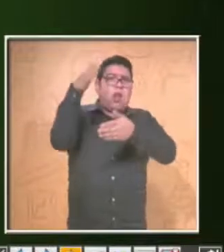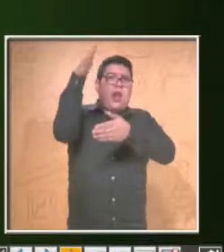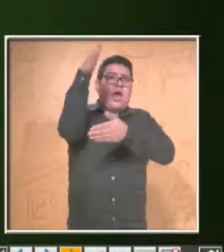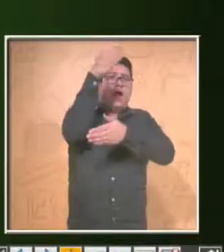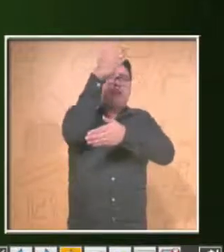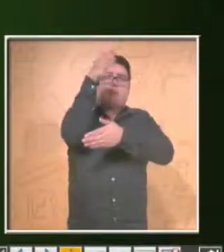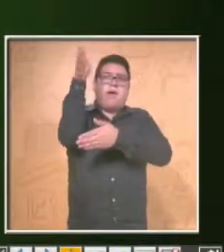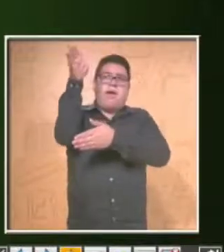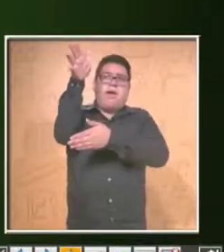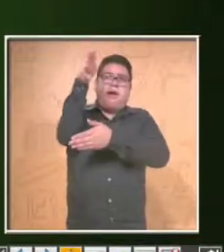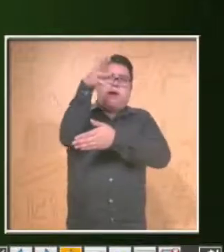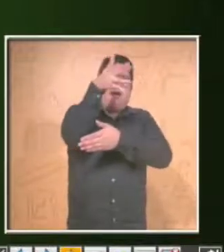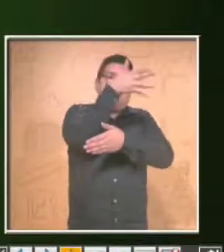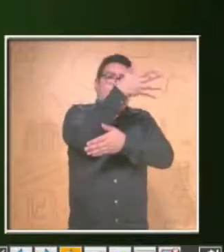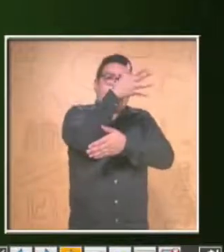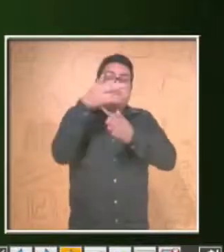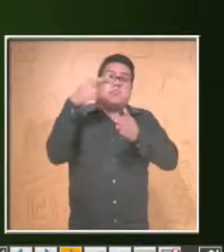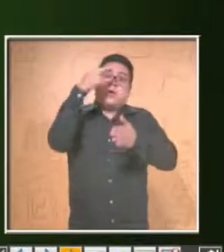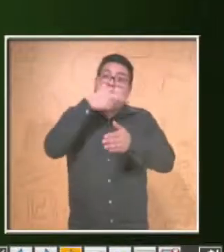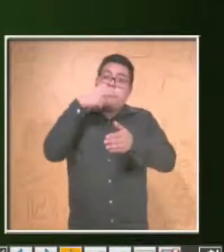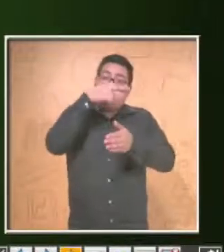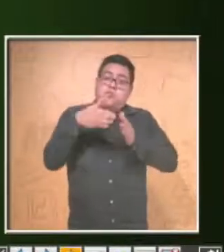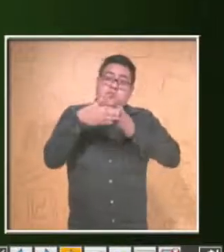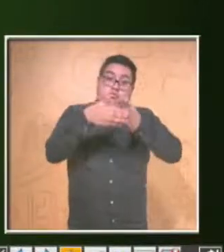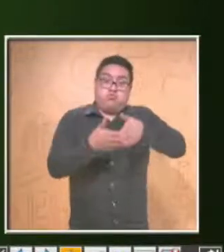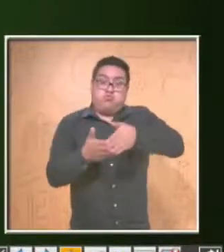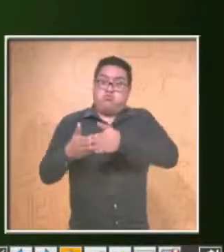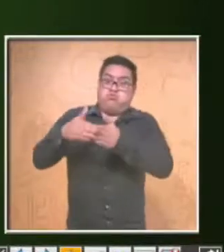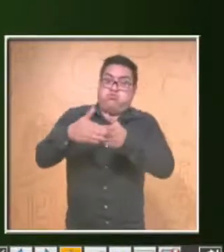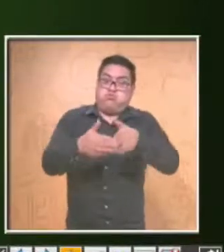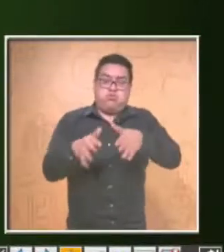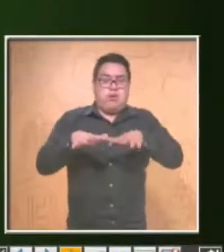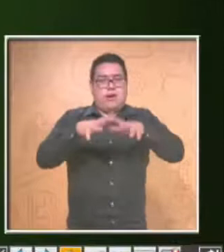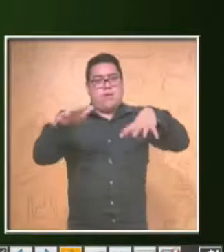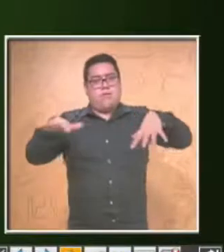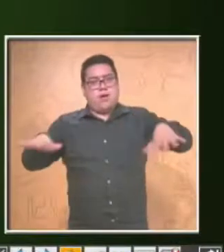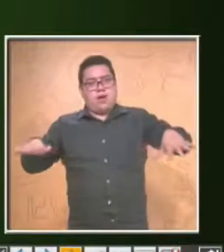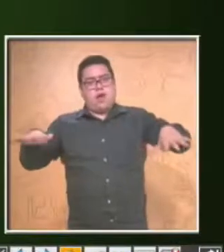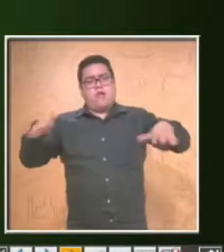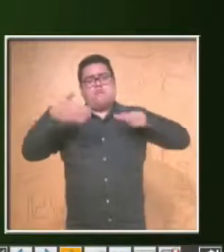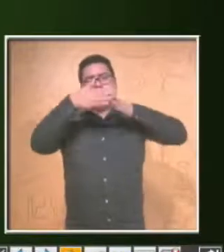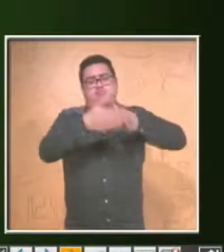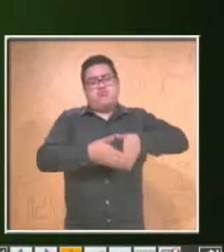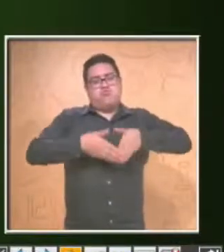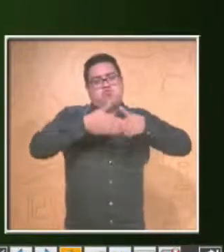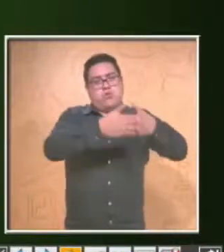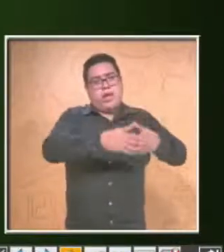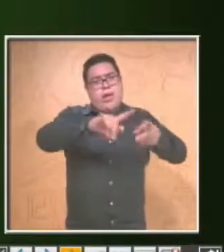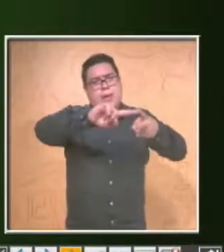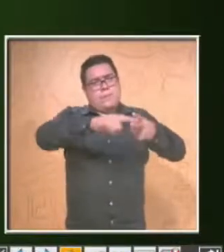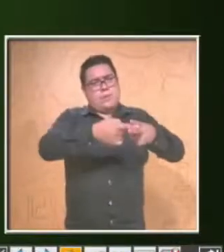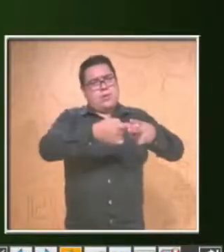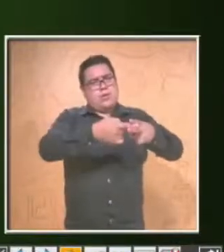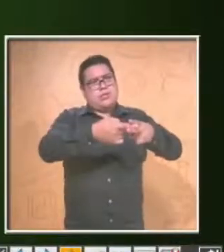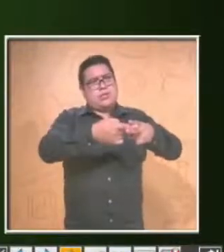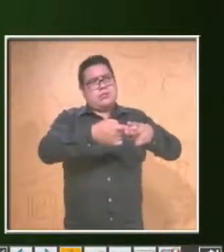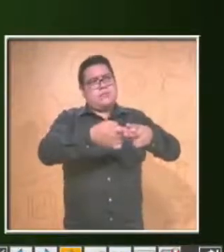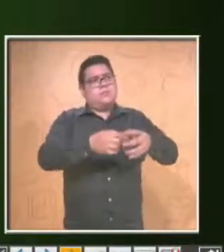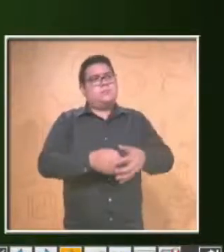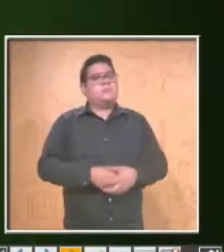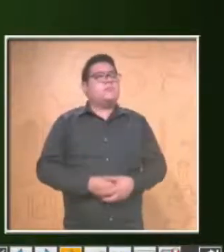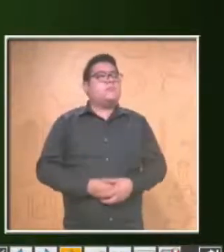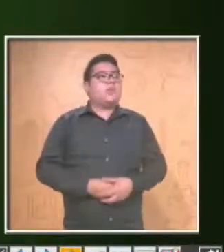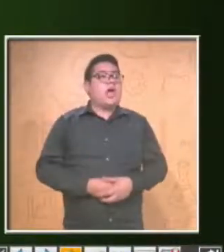que vaya más rápido, que surque el mar de manera más precisa, empieza a provocar que